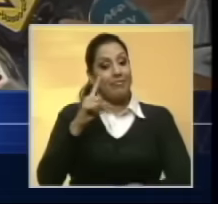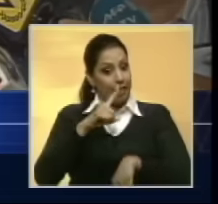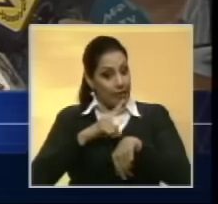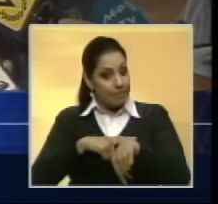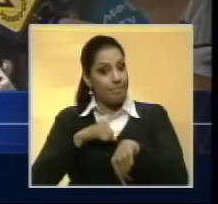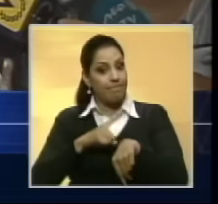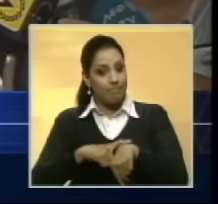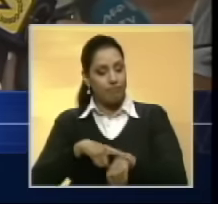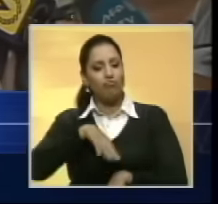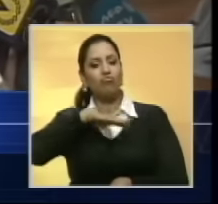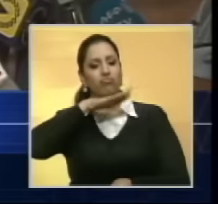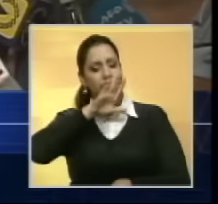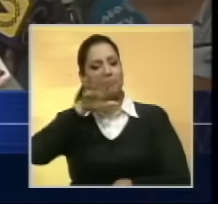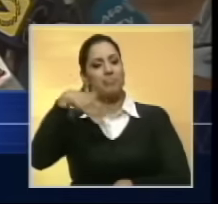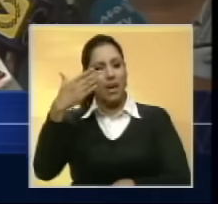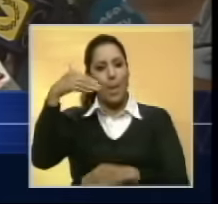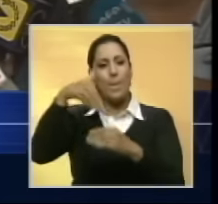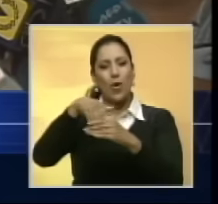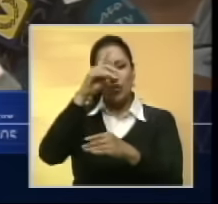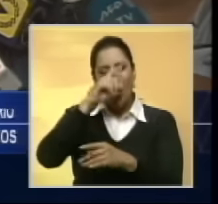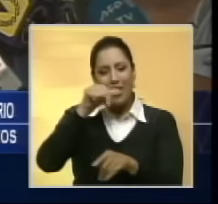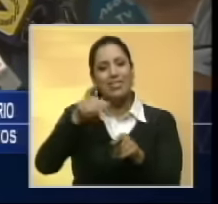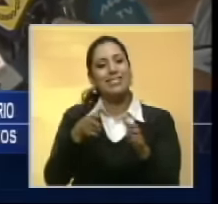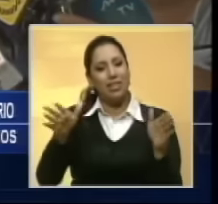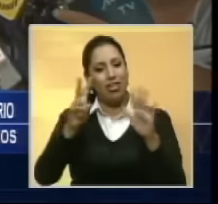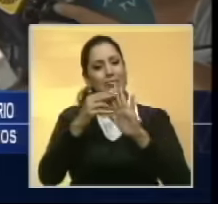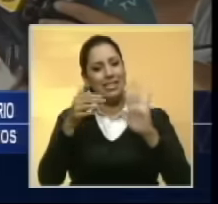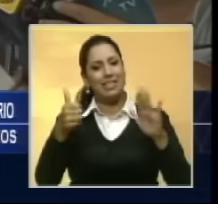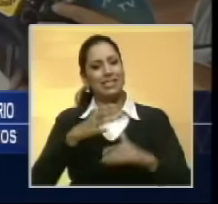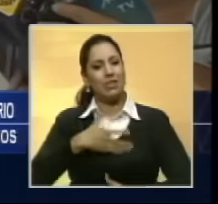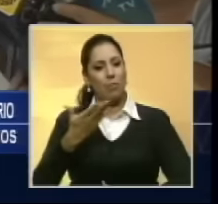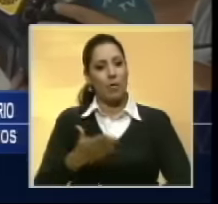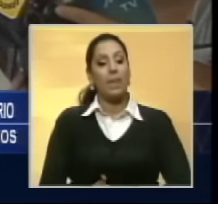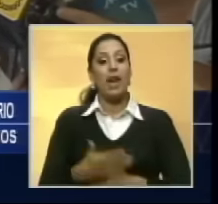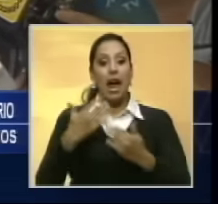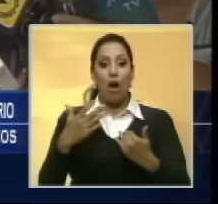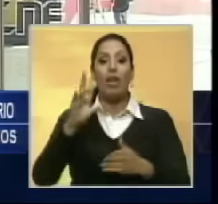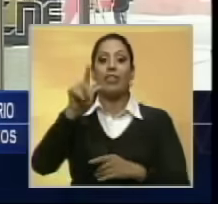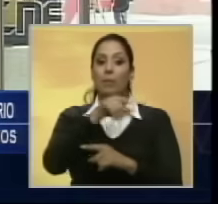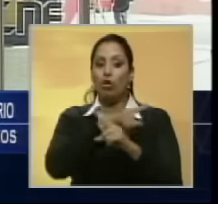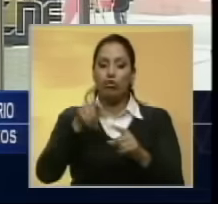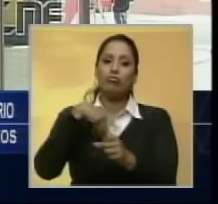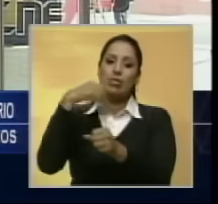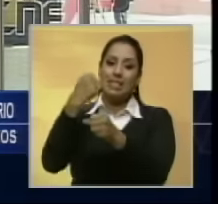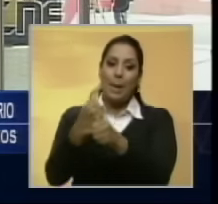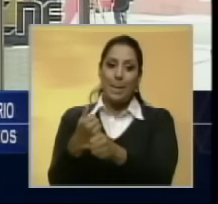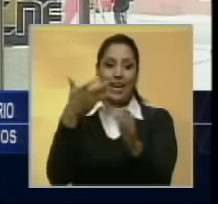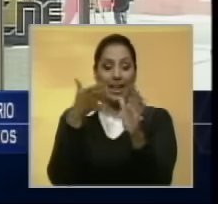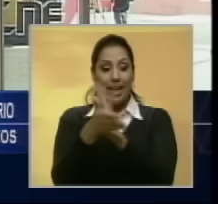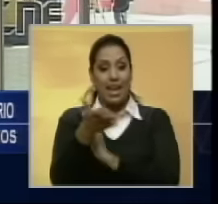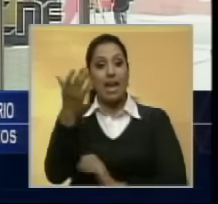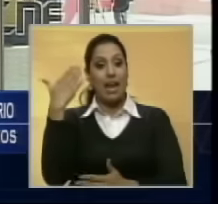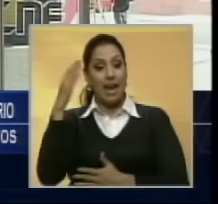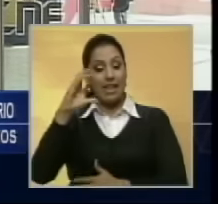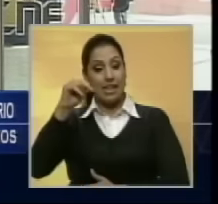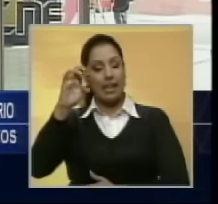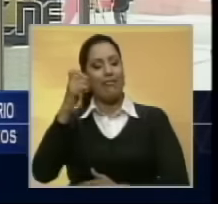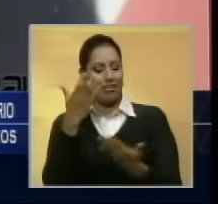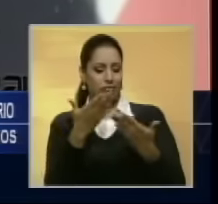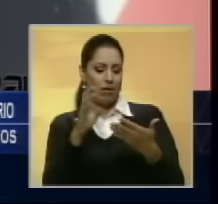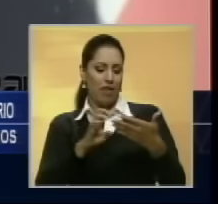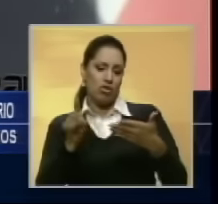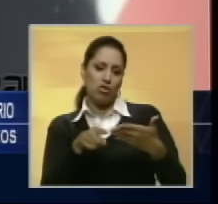tiempo de sobra para hacer el referéndum este año 2016. De igual forma, indicó que esperan que el ente electoral estudie esta solicitud